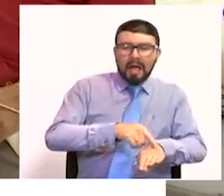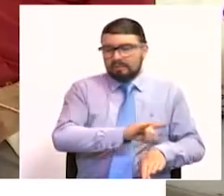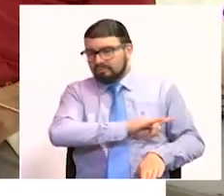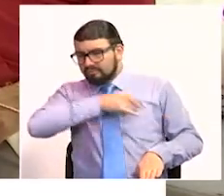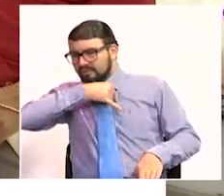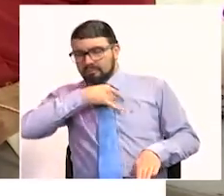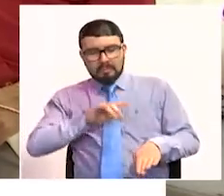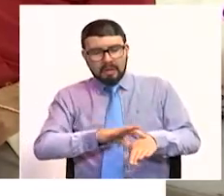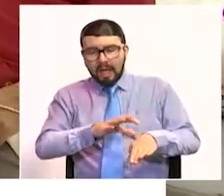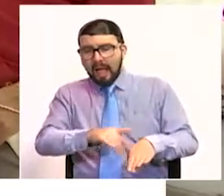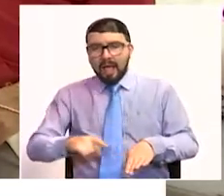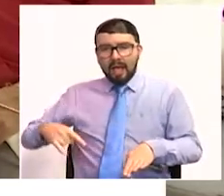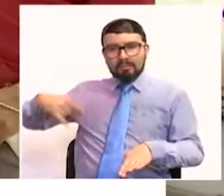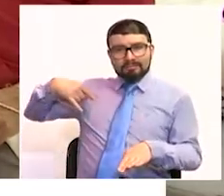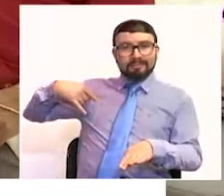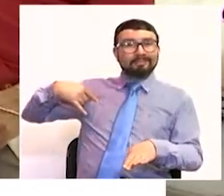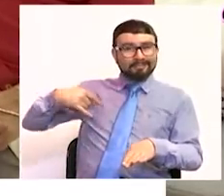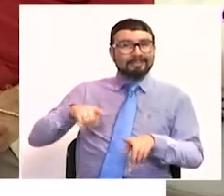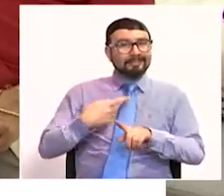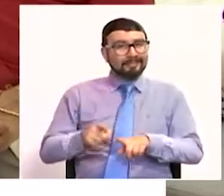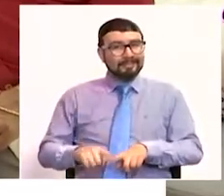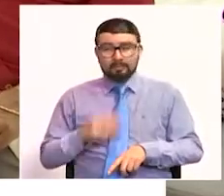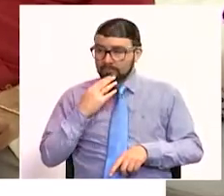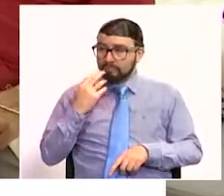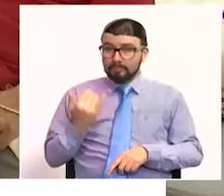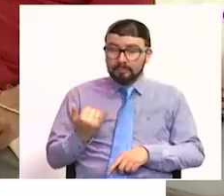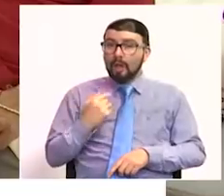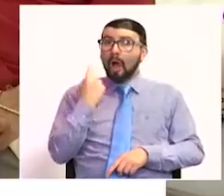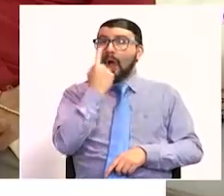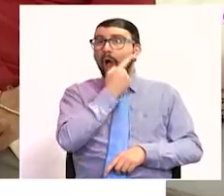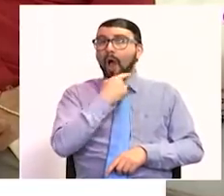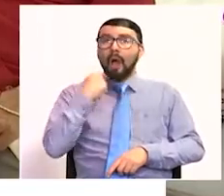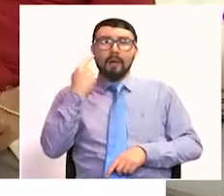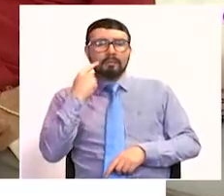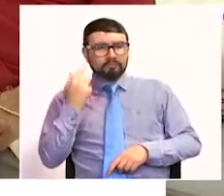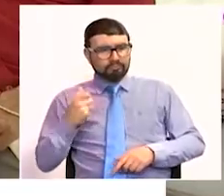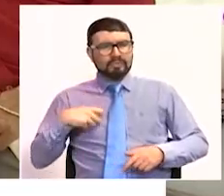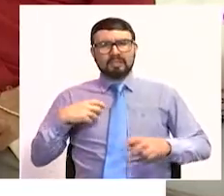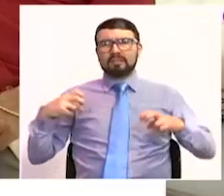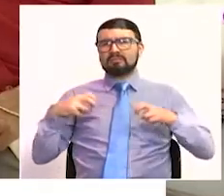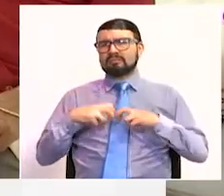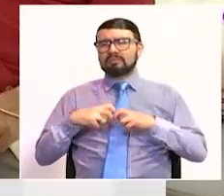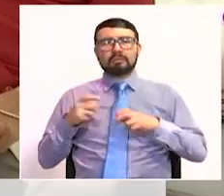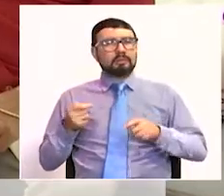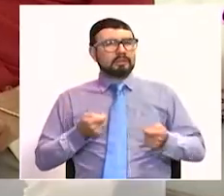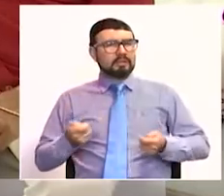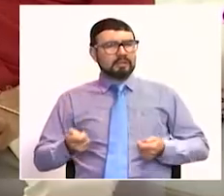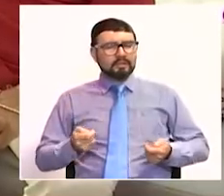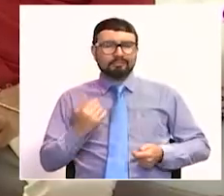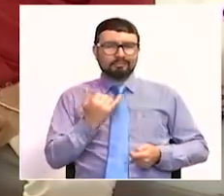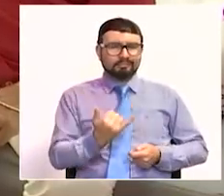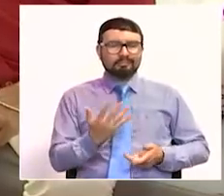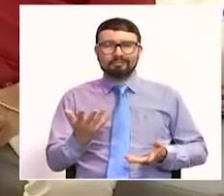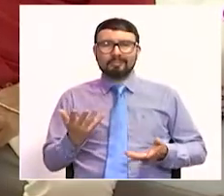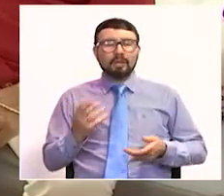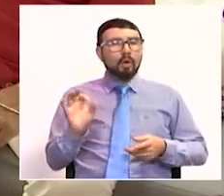se puede dar a través de meridianos chinos, de toda la parte energética o de la parte nerviosa o de la relación